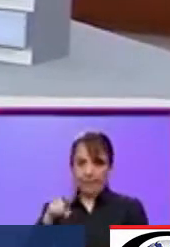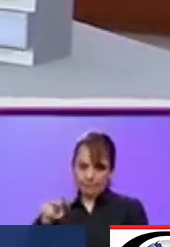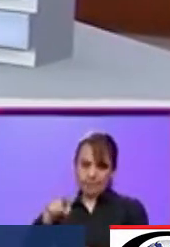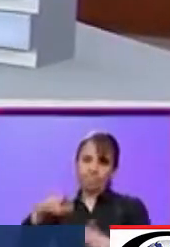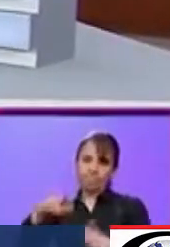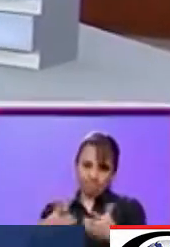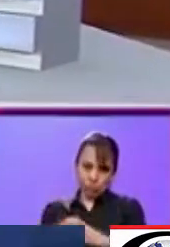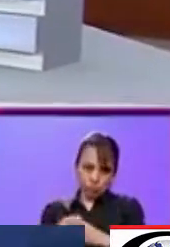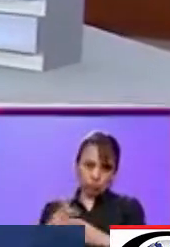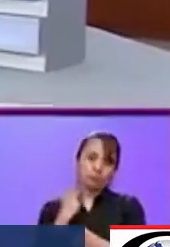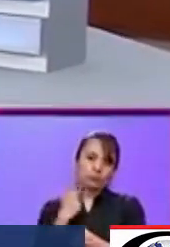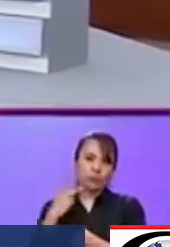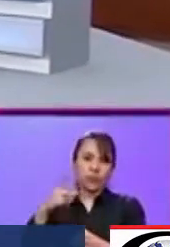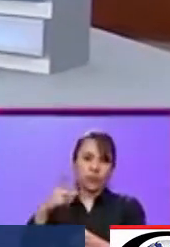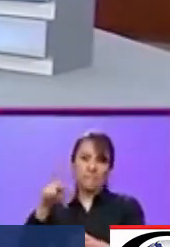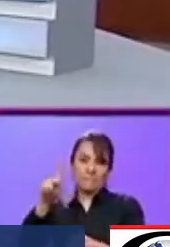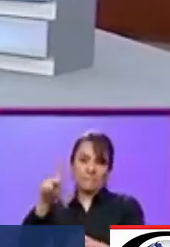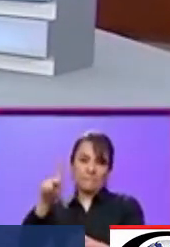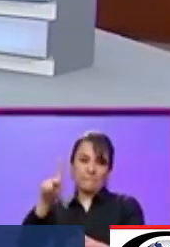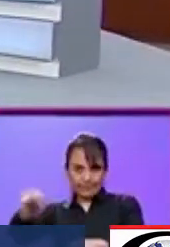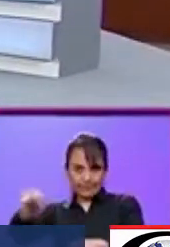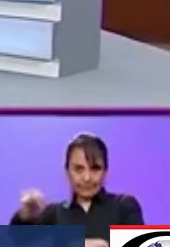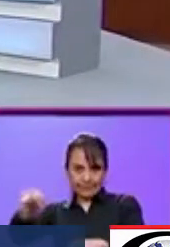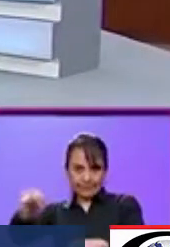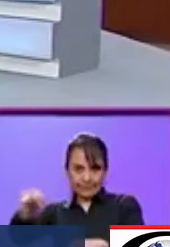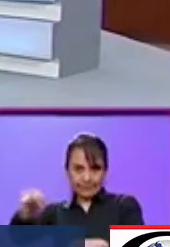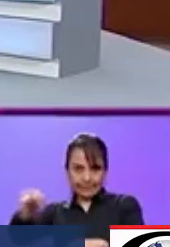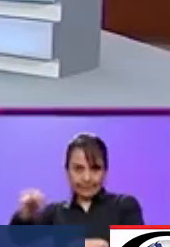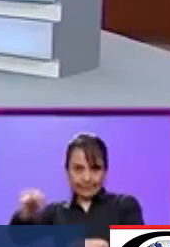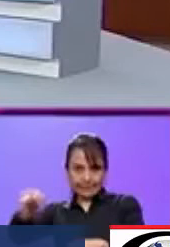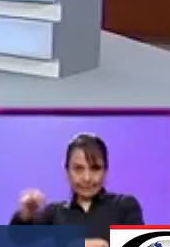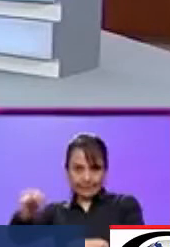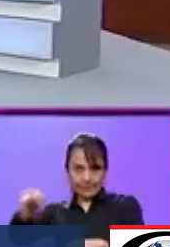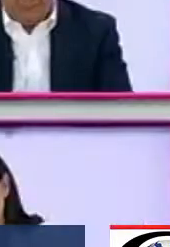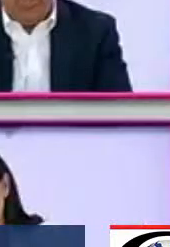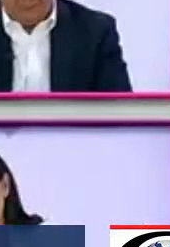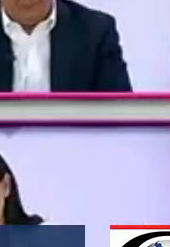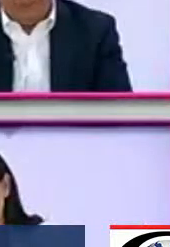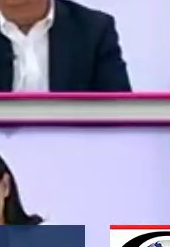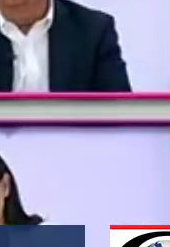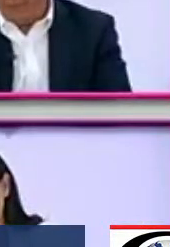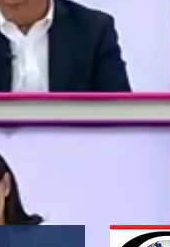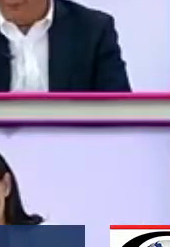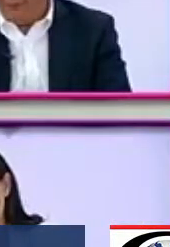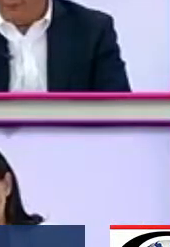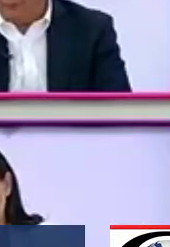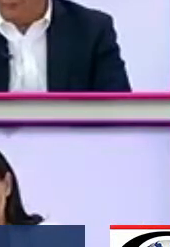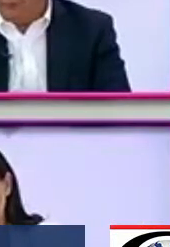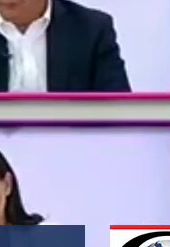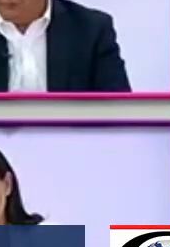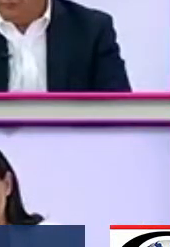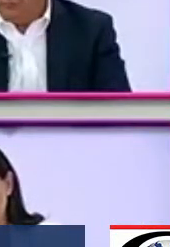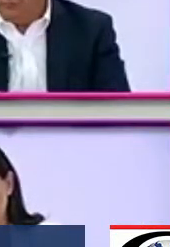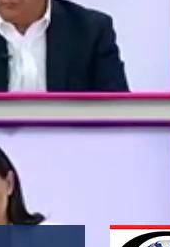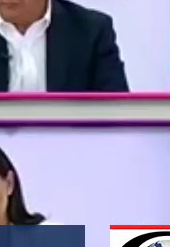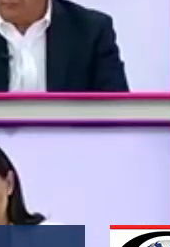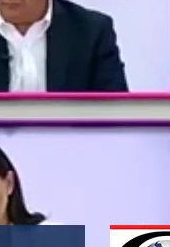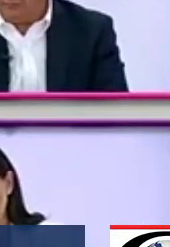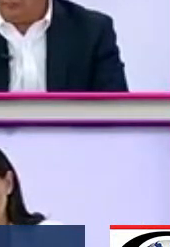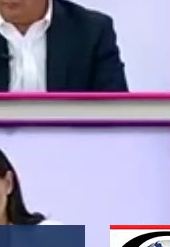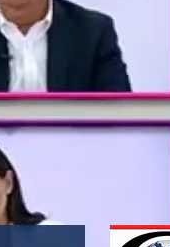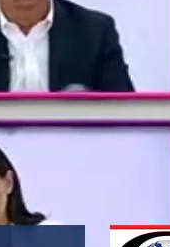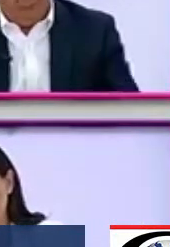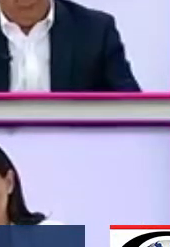que rescatar al Estado de México de la corrupción, hay que rescatar al Estado de México de la inseguridad, hay que activar la